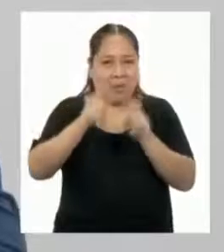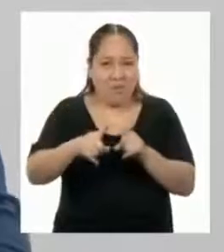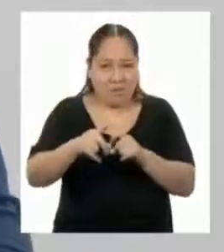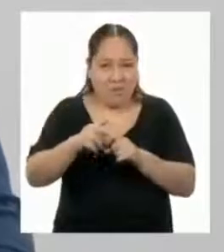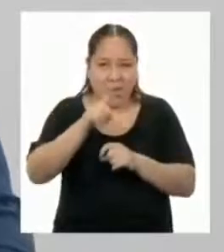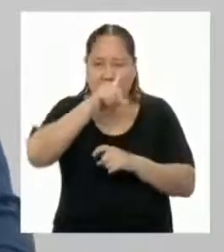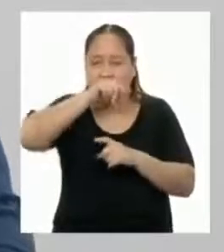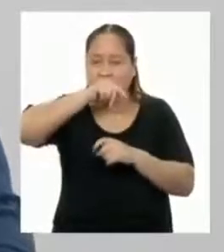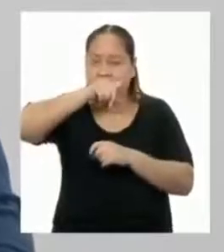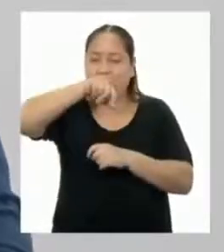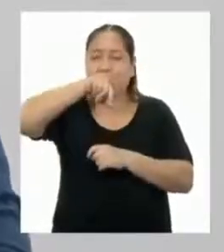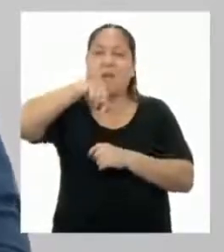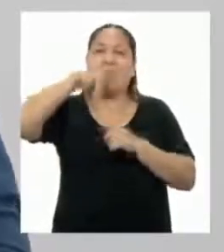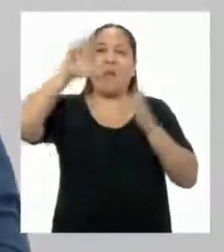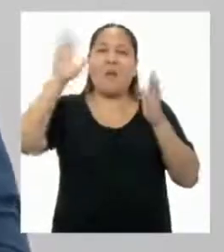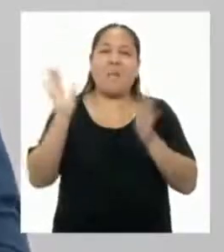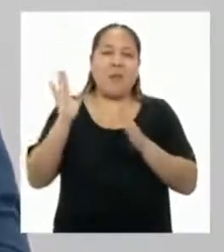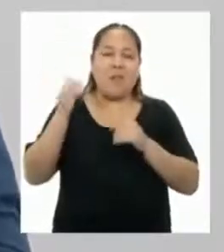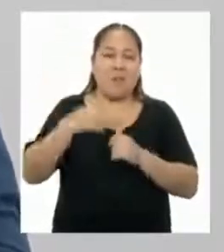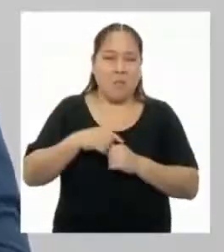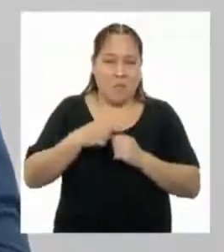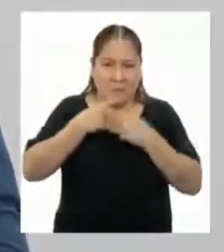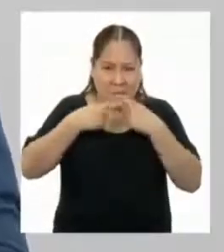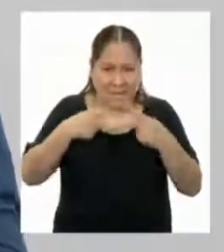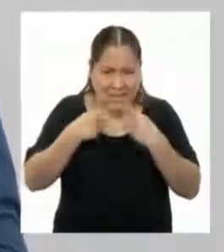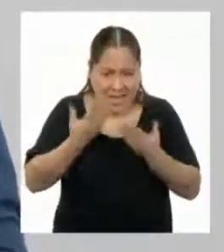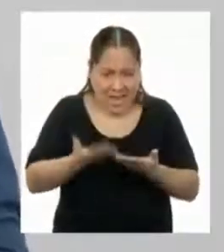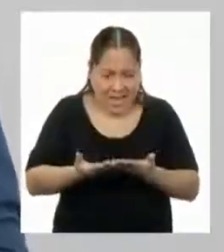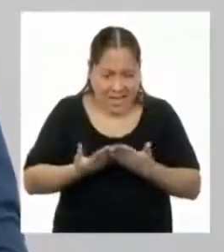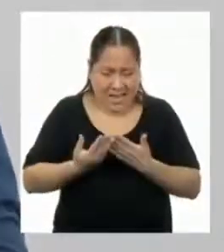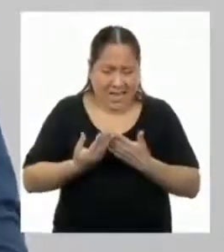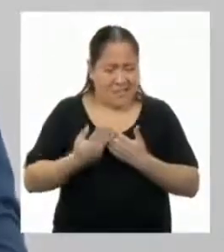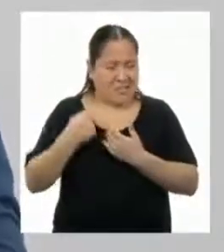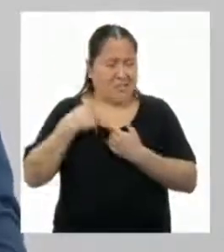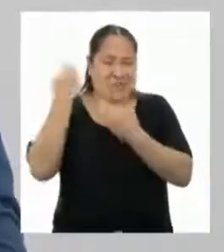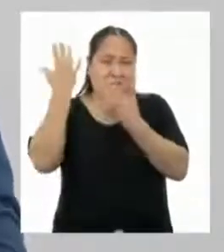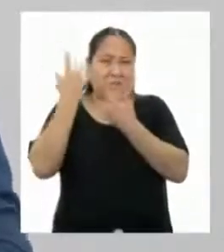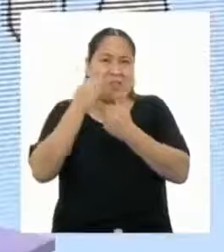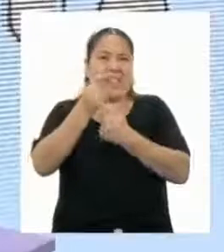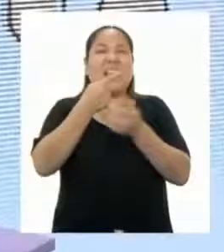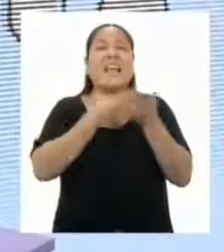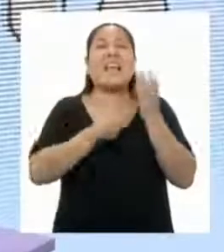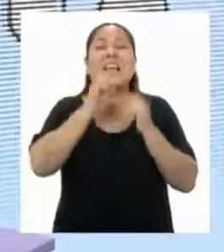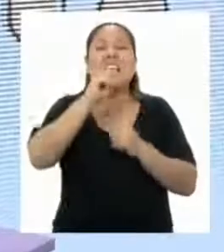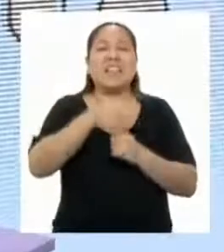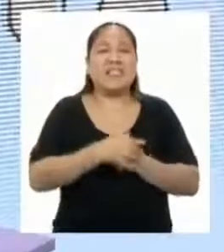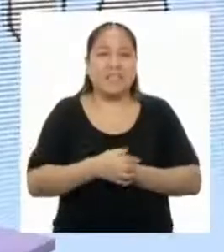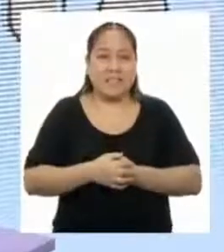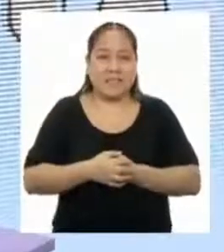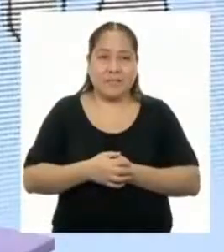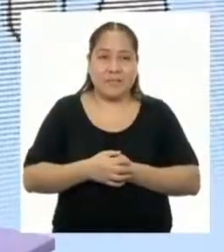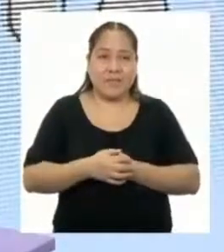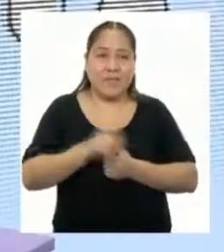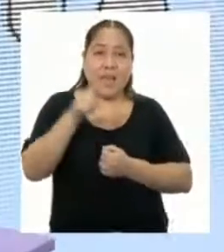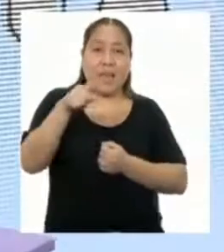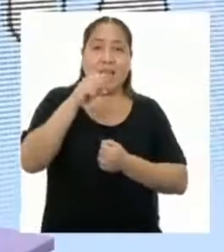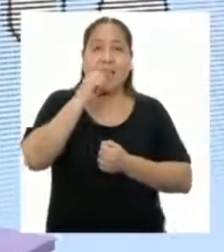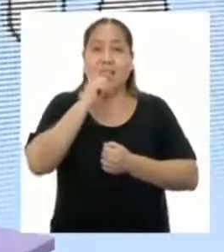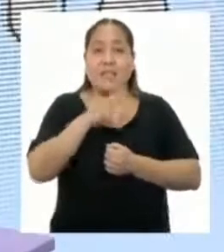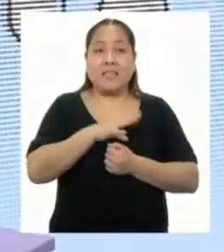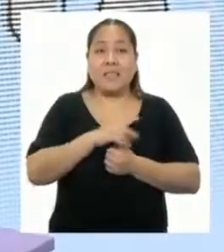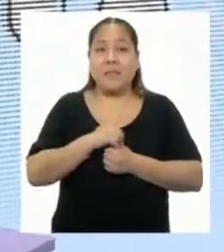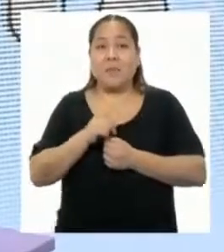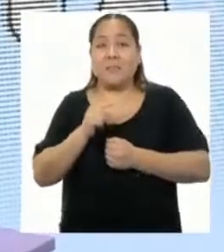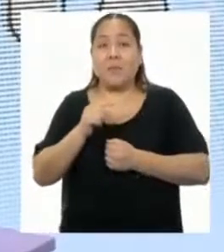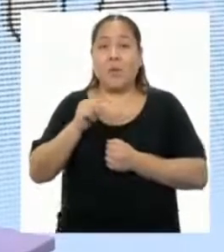mensajera? Eso sí no me lo esperaba. ¿Qué dice la pregunta, Jeremis? A ver, aquí dice,